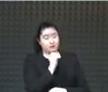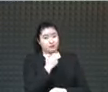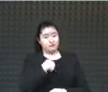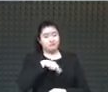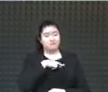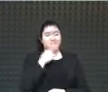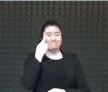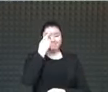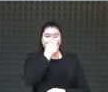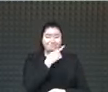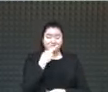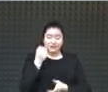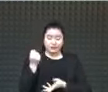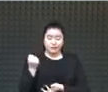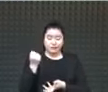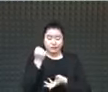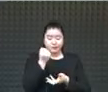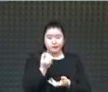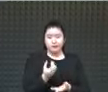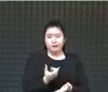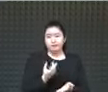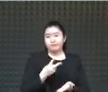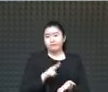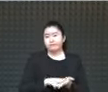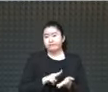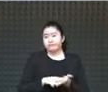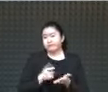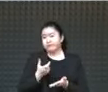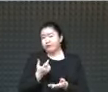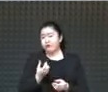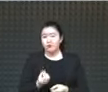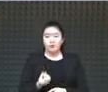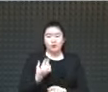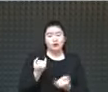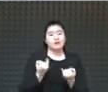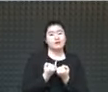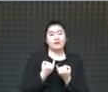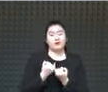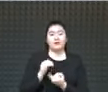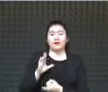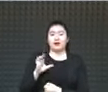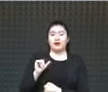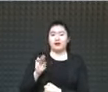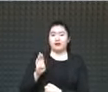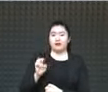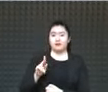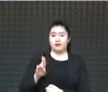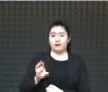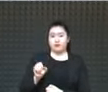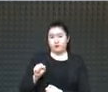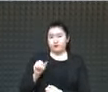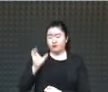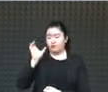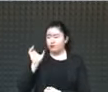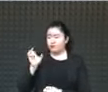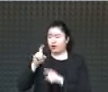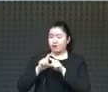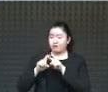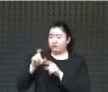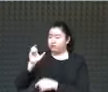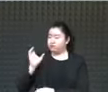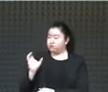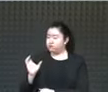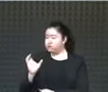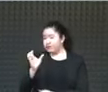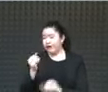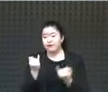el costo de el cablebús, la otra línea de cablebús, ya vamos a informar de acuerdo con ello y con el recurso